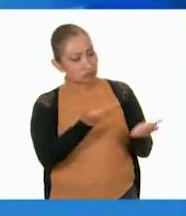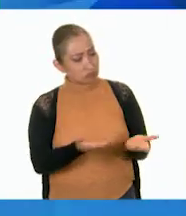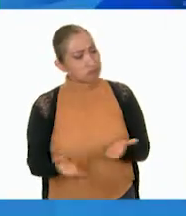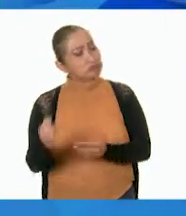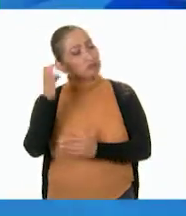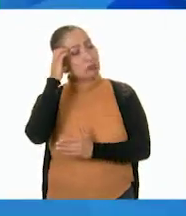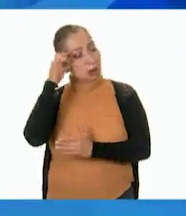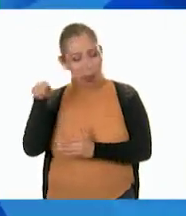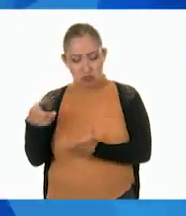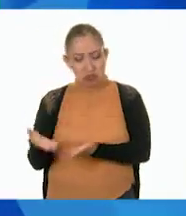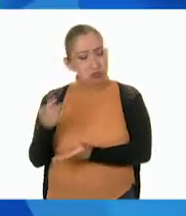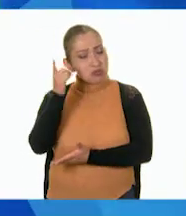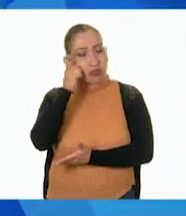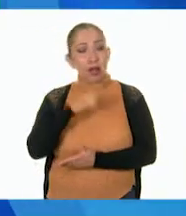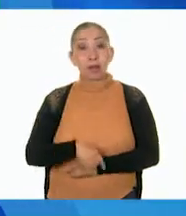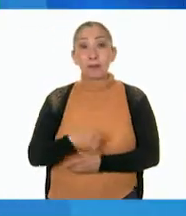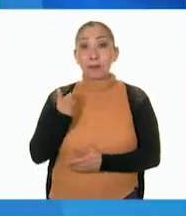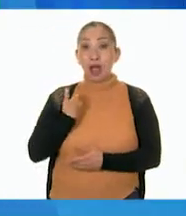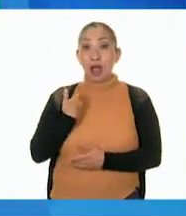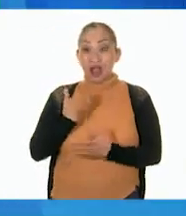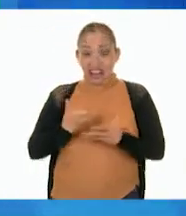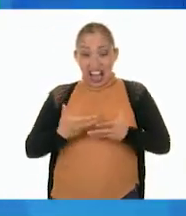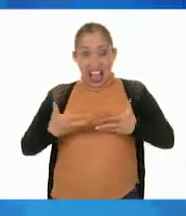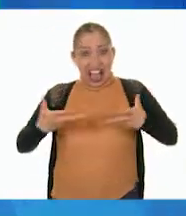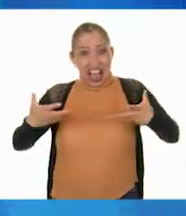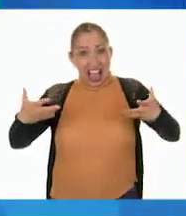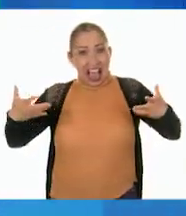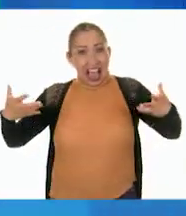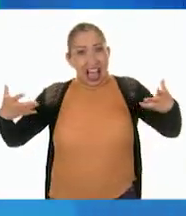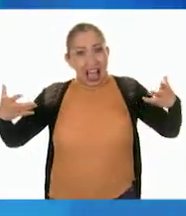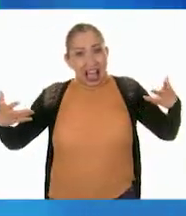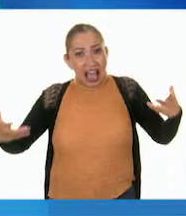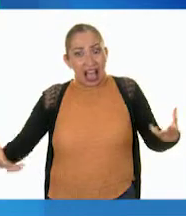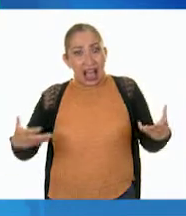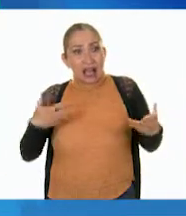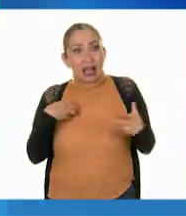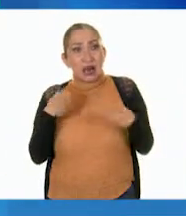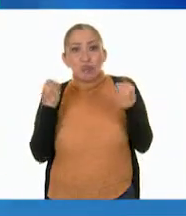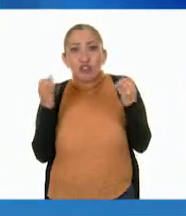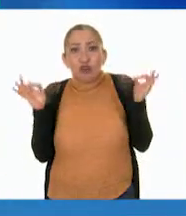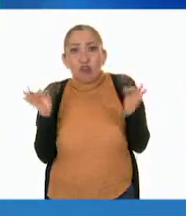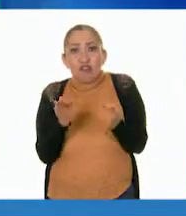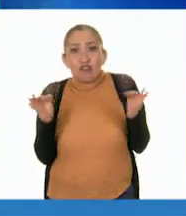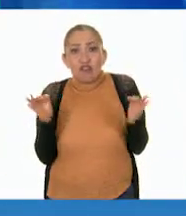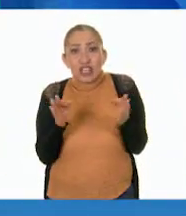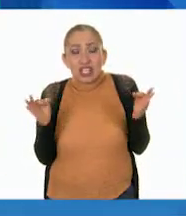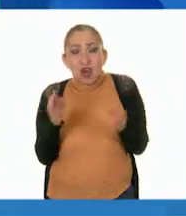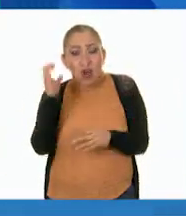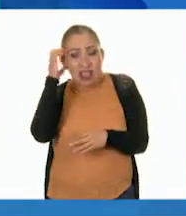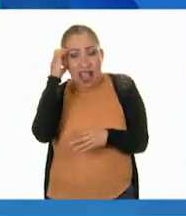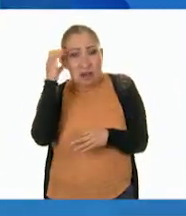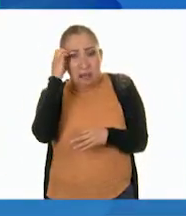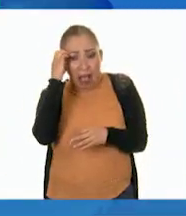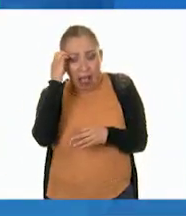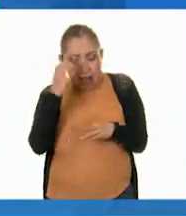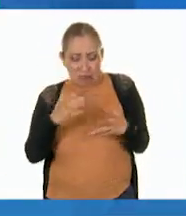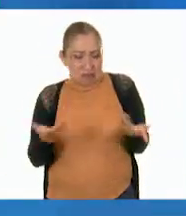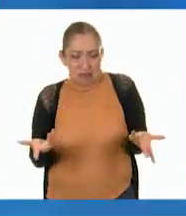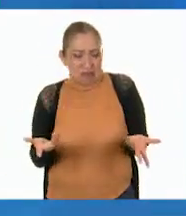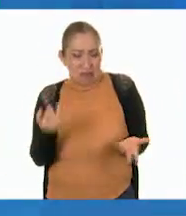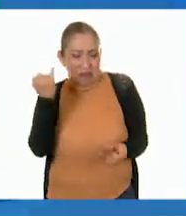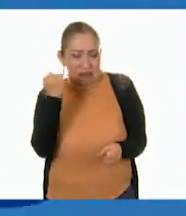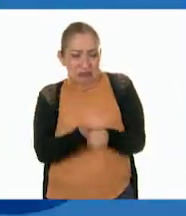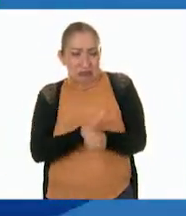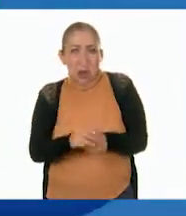cama a sastrecillo, pero era tan grande y como hacía tanto frío y la cama, pues no